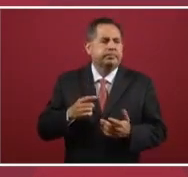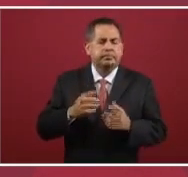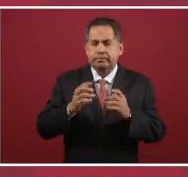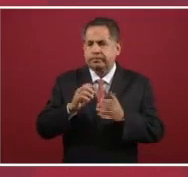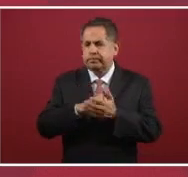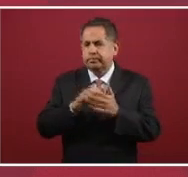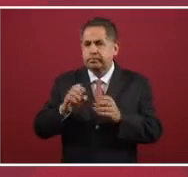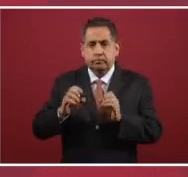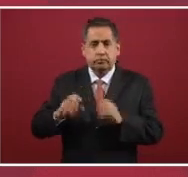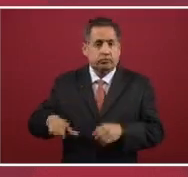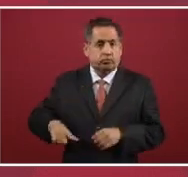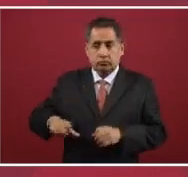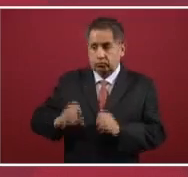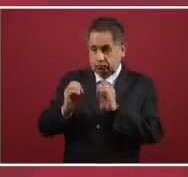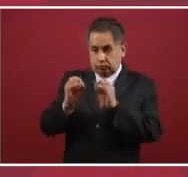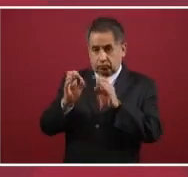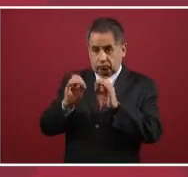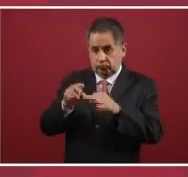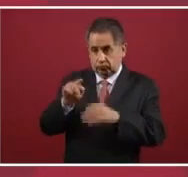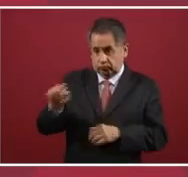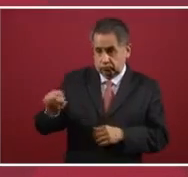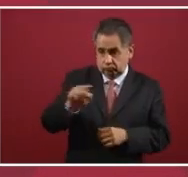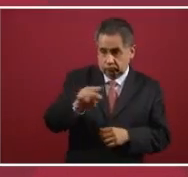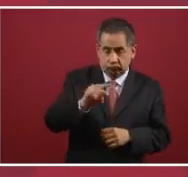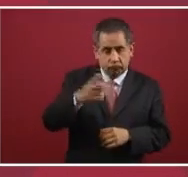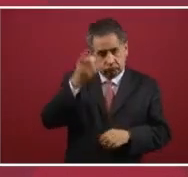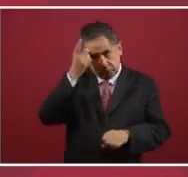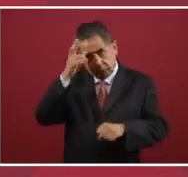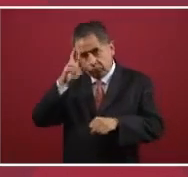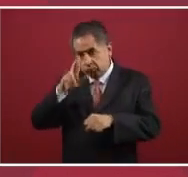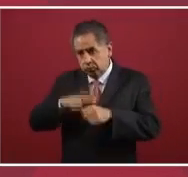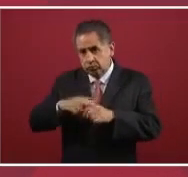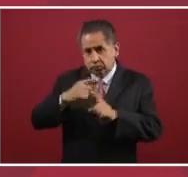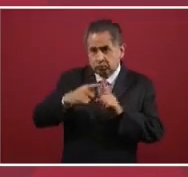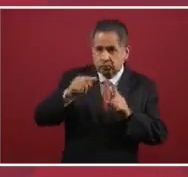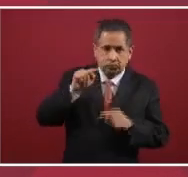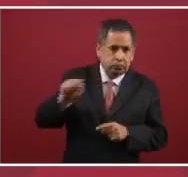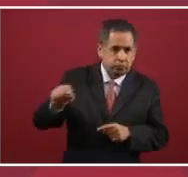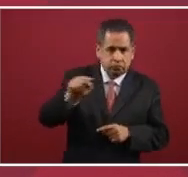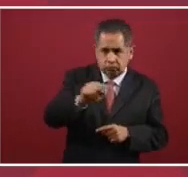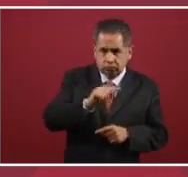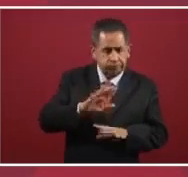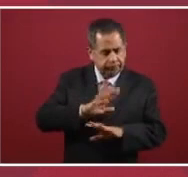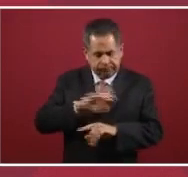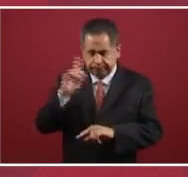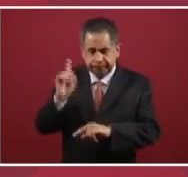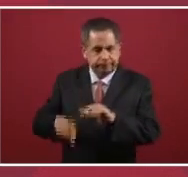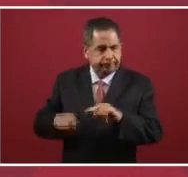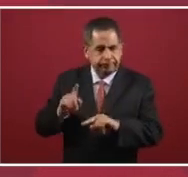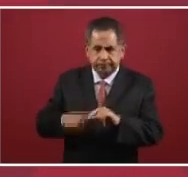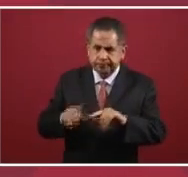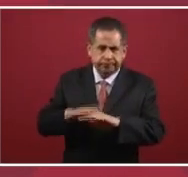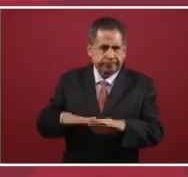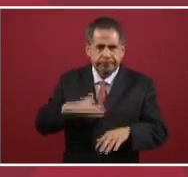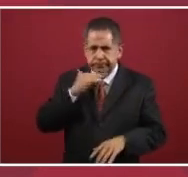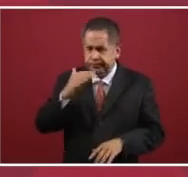oficinas, en mandos medios, en todo lo que tiene que ver con